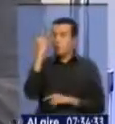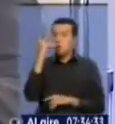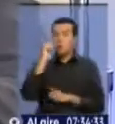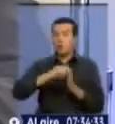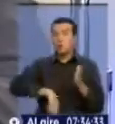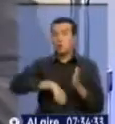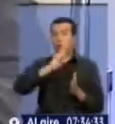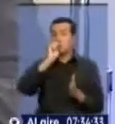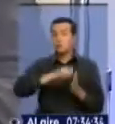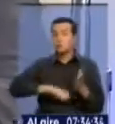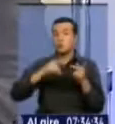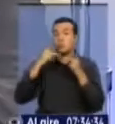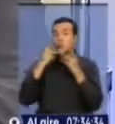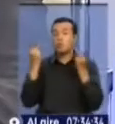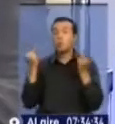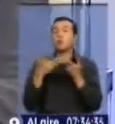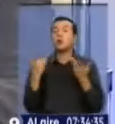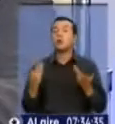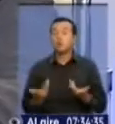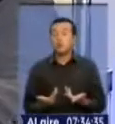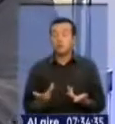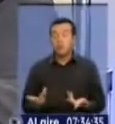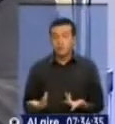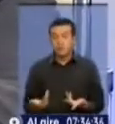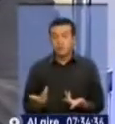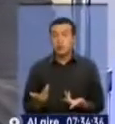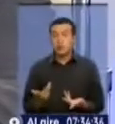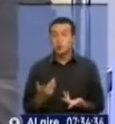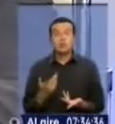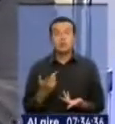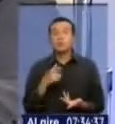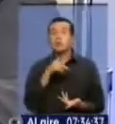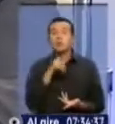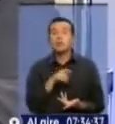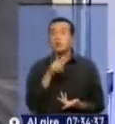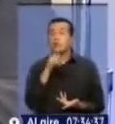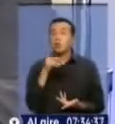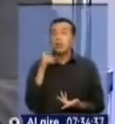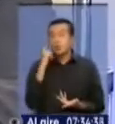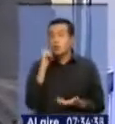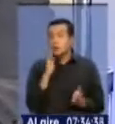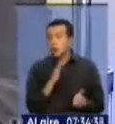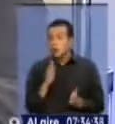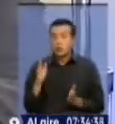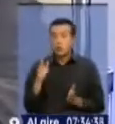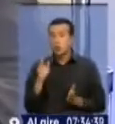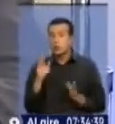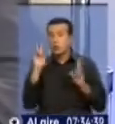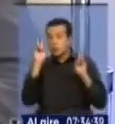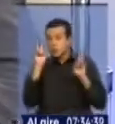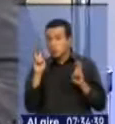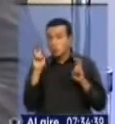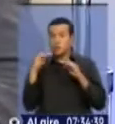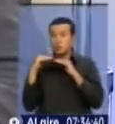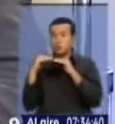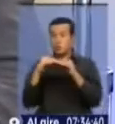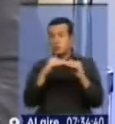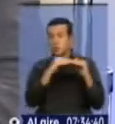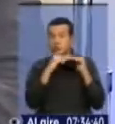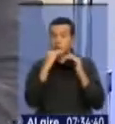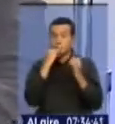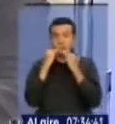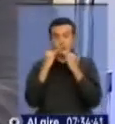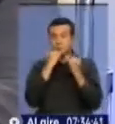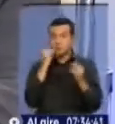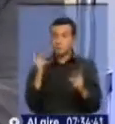contratación pública sea prácticamente quien fije en los parámetros en los que se desenvuelve una democracia y eso es muy